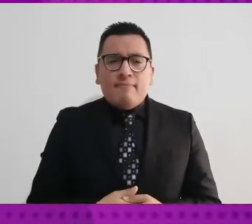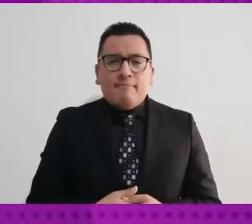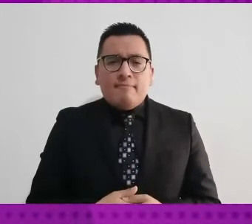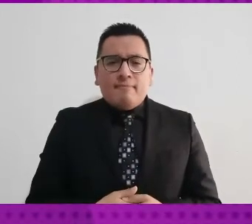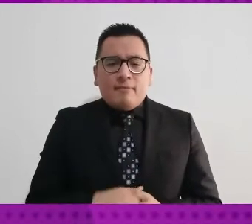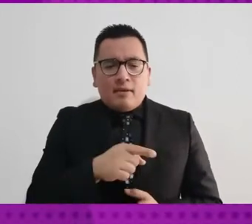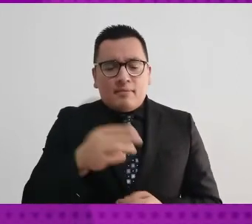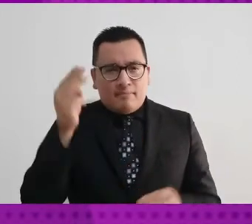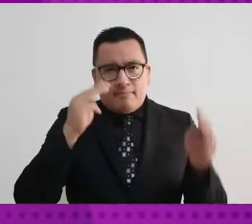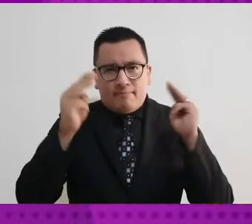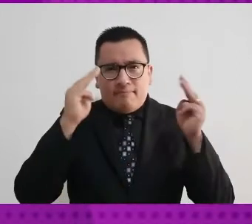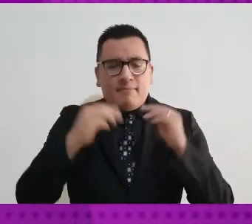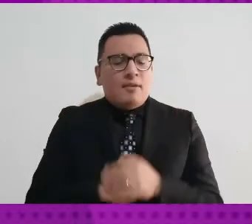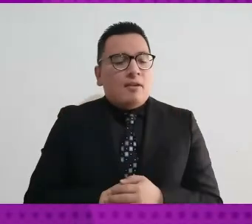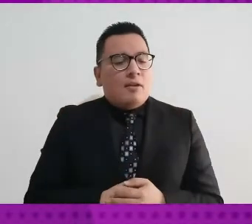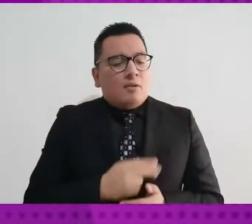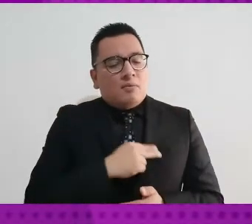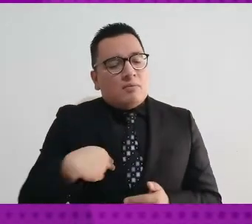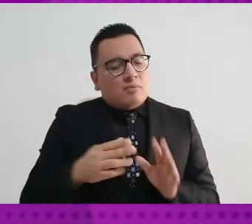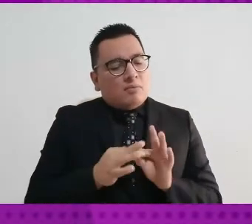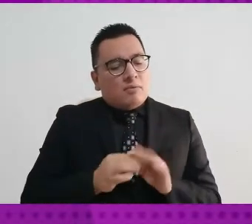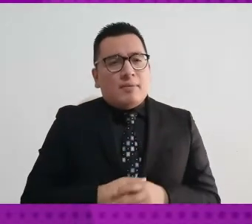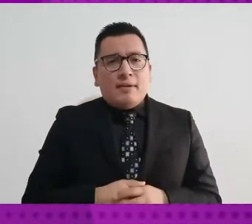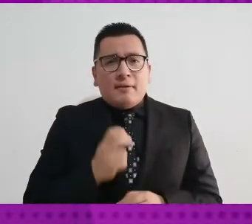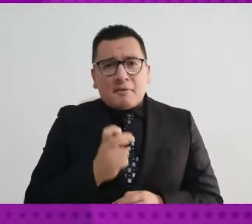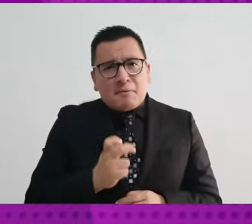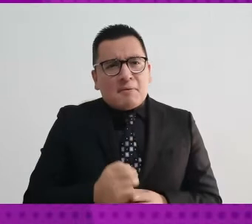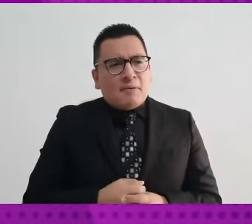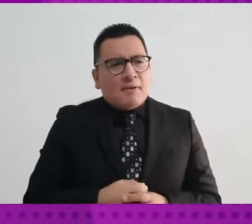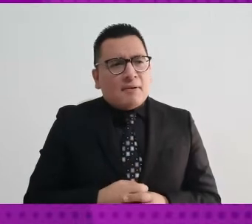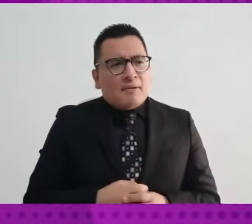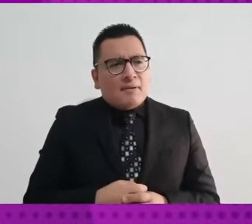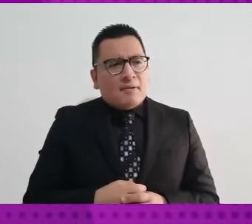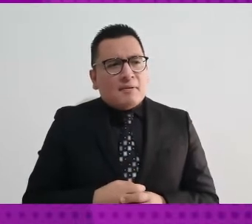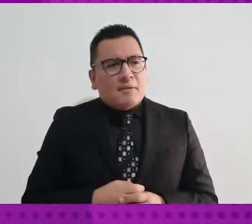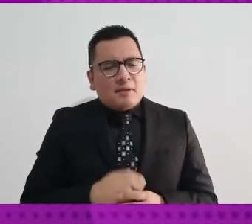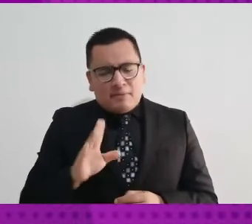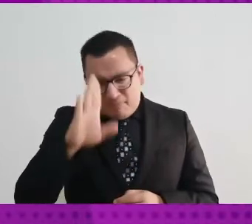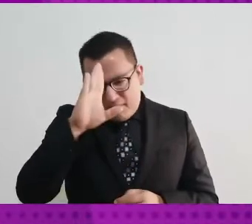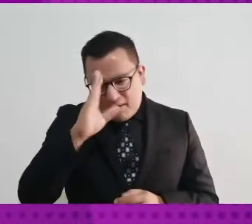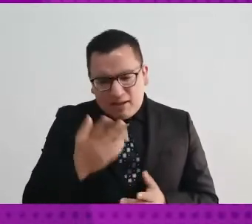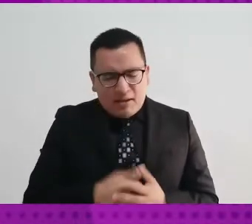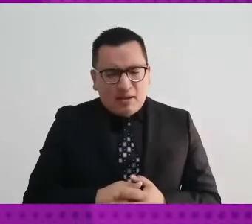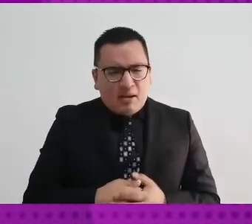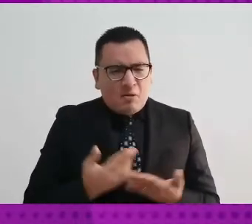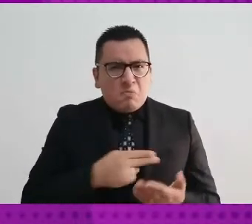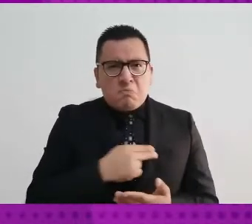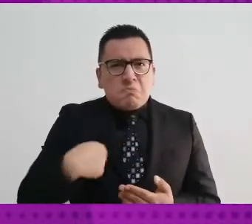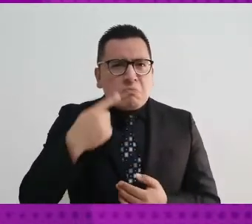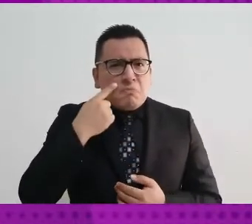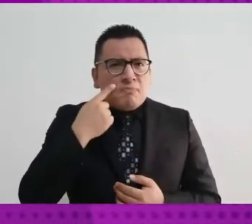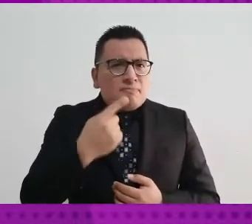Museo de Artes Gráficas, comentábamos que justo nos hacíamos esta pregunta, ¿qué será lo que ahorita podemos